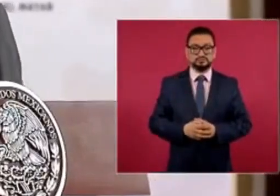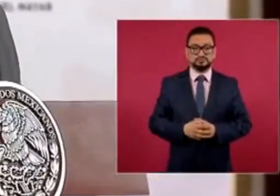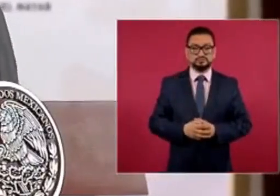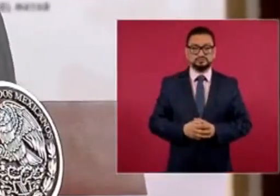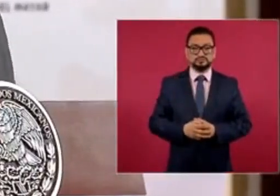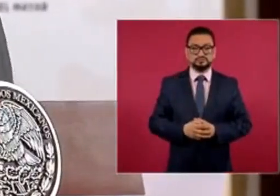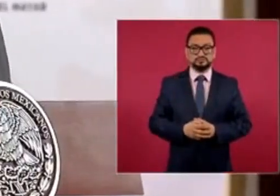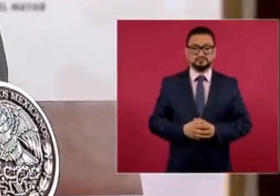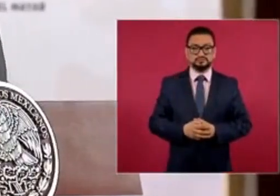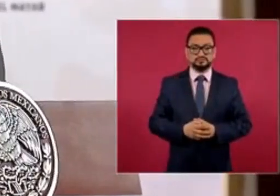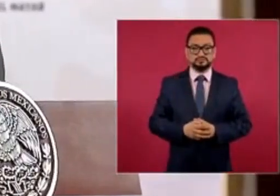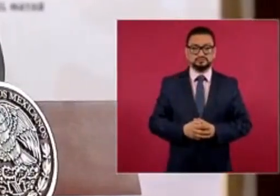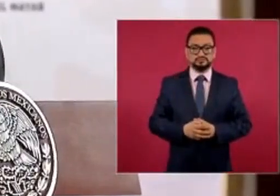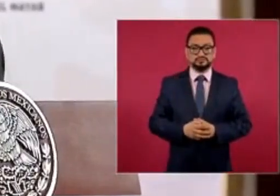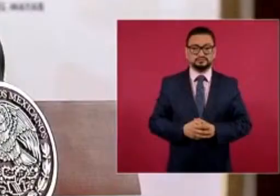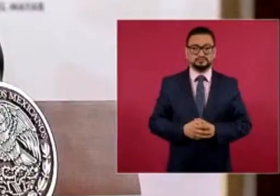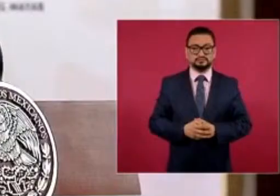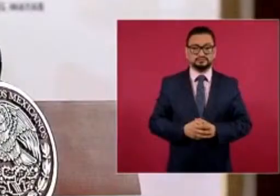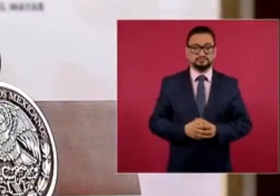una